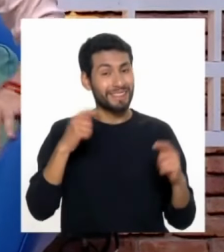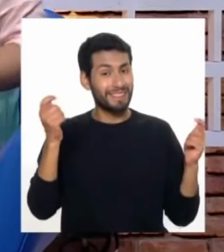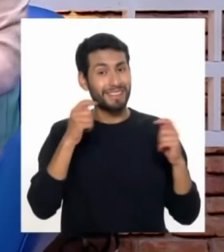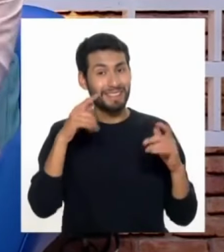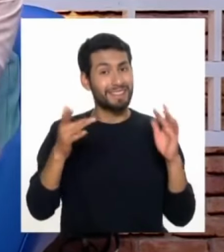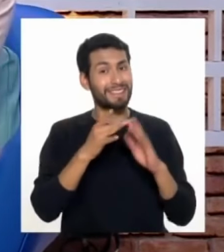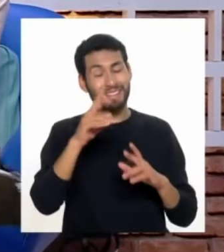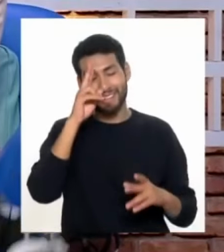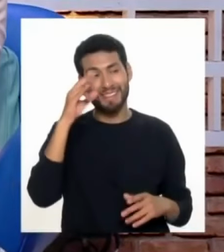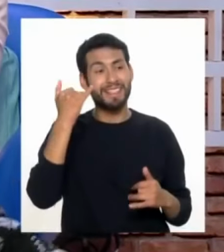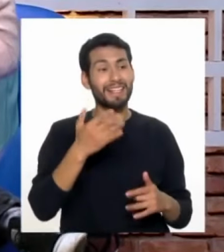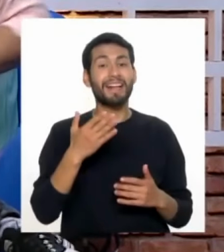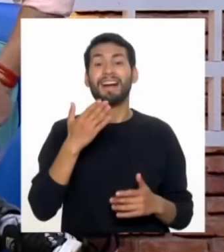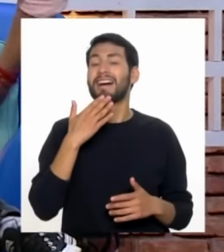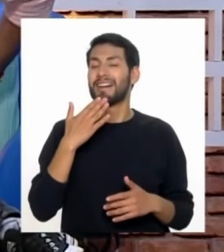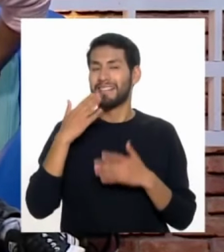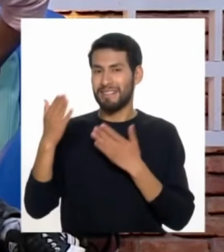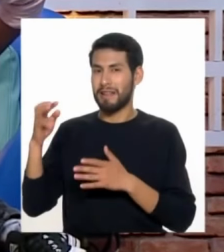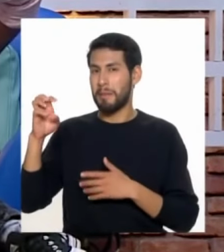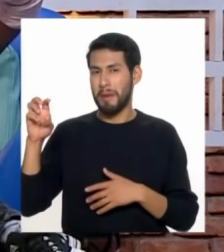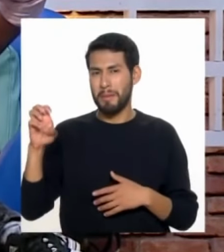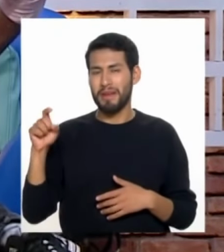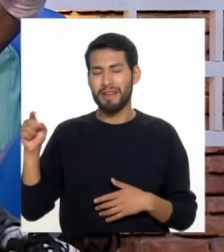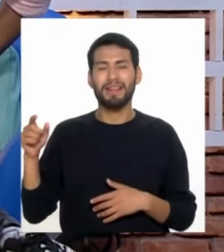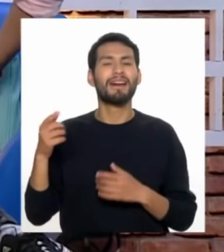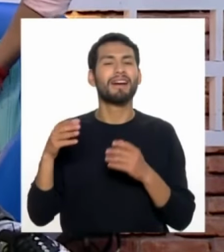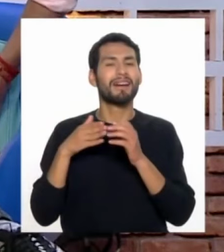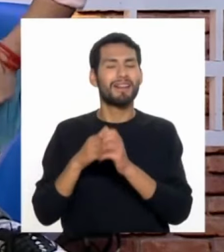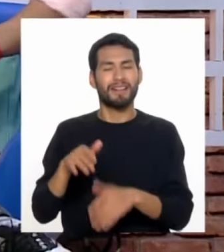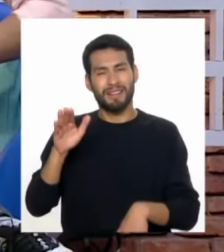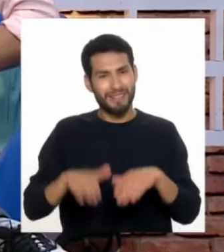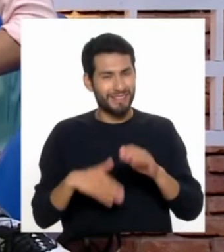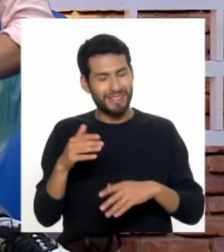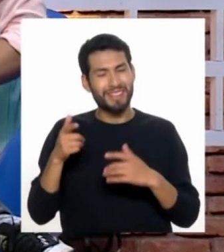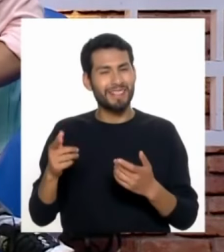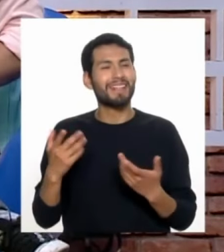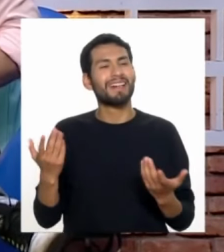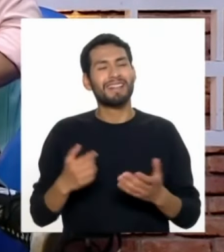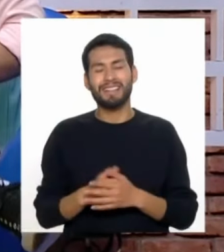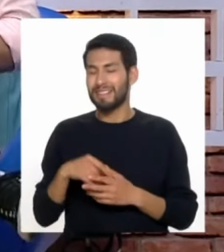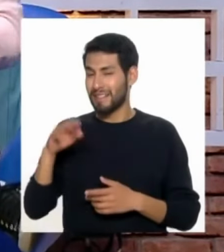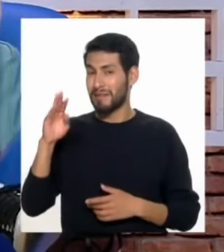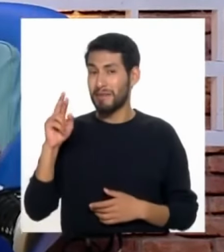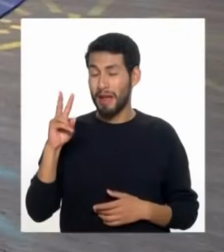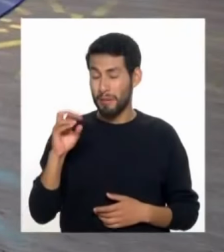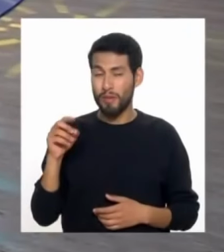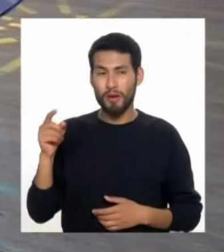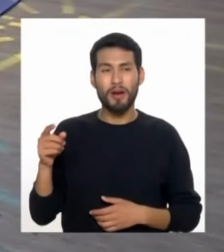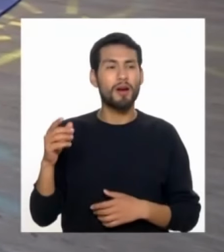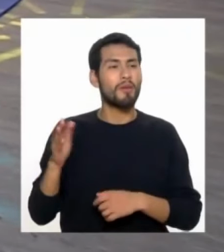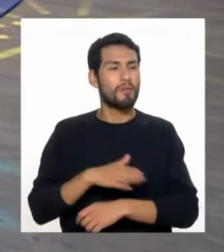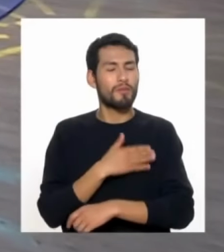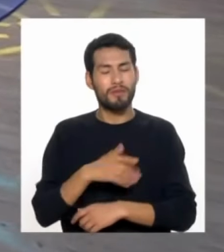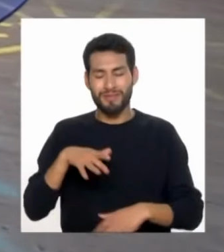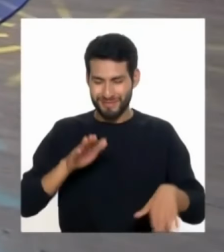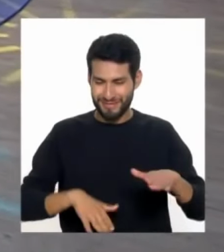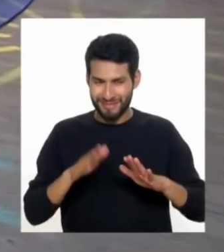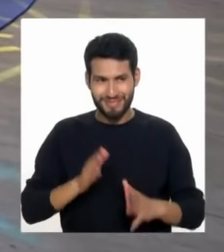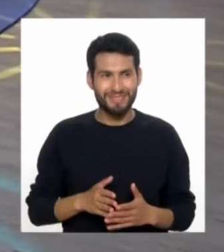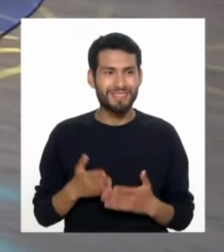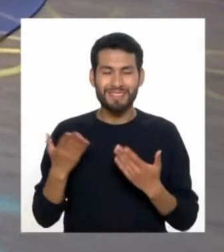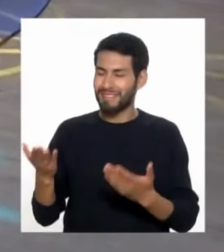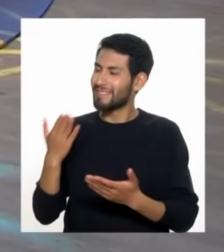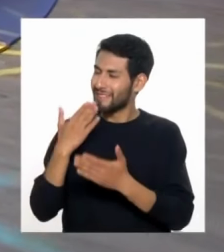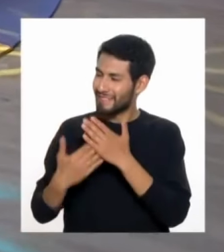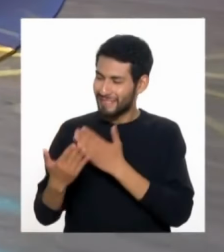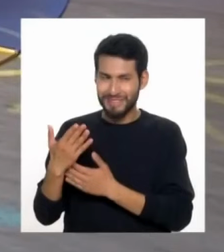en Conecta Perú y ahora nos encontramos con Pepe Santa Cruz, director de Cajoneate, y Cristian Bravo Medina, músico percusionista. ¿Qué tal,